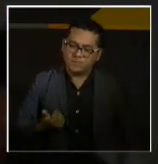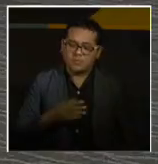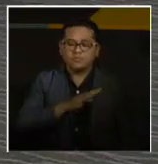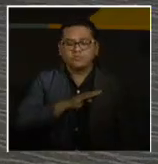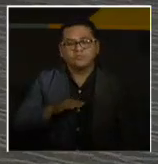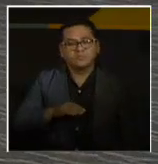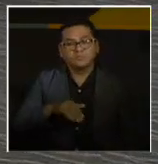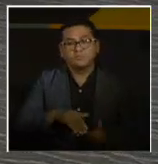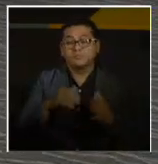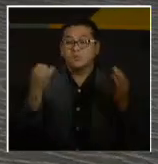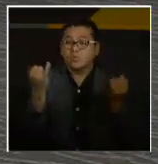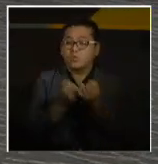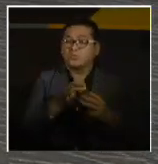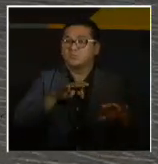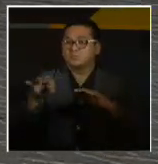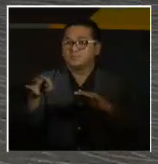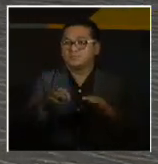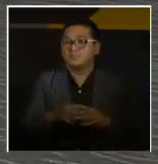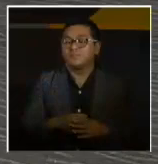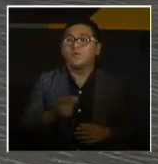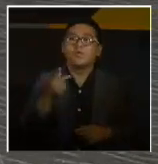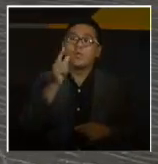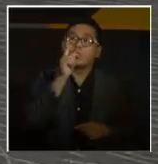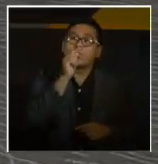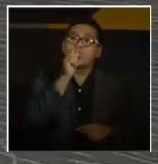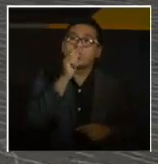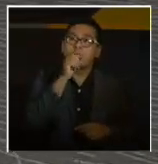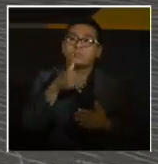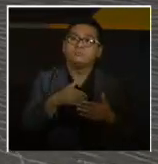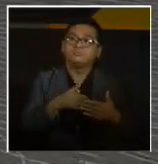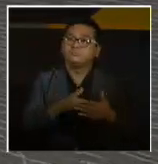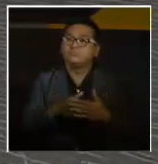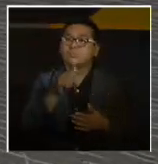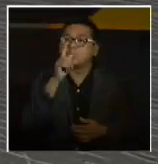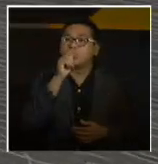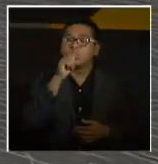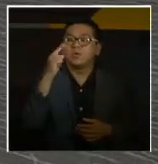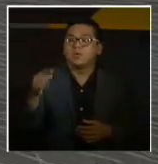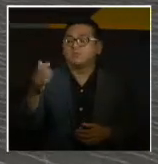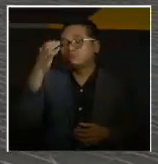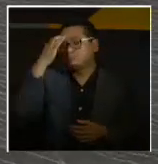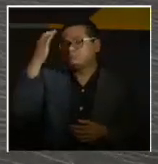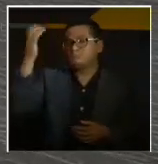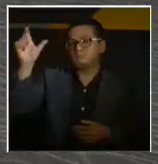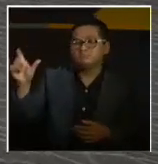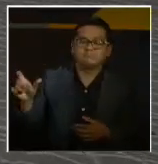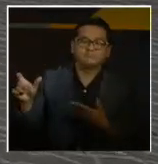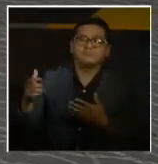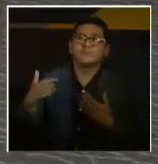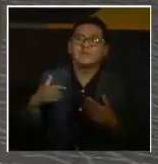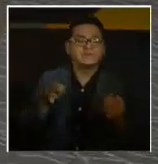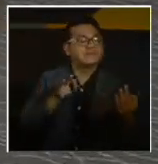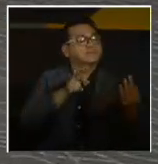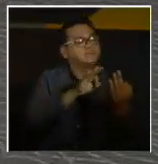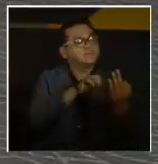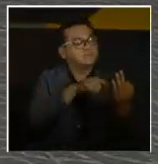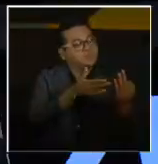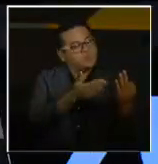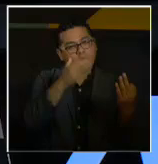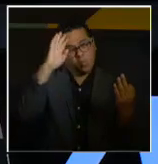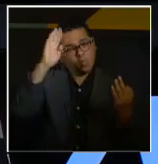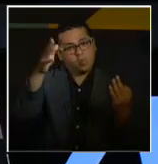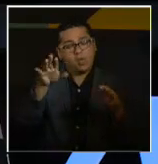municipales. Vamos a trabajar en una policía de proximidad, una policía que les conozca, una policía que esté cerca de